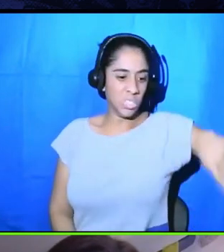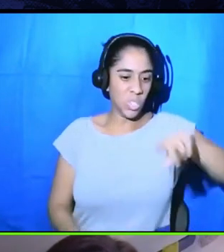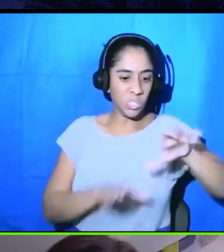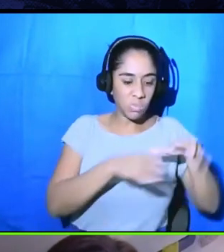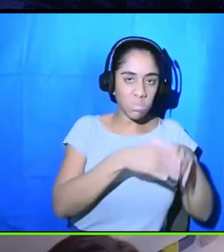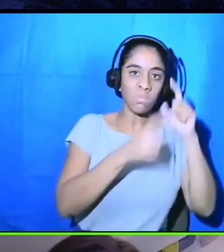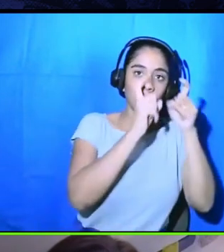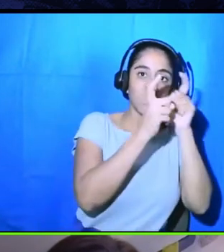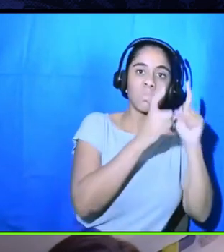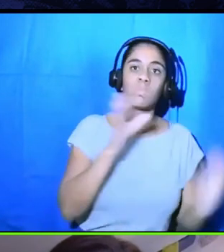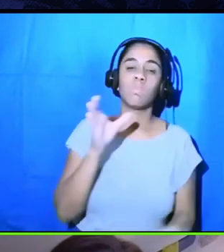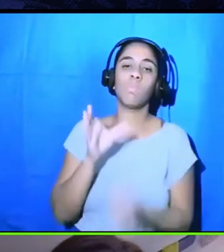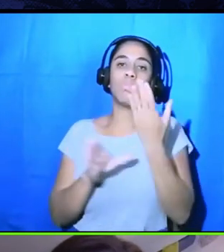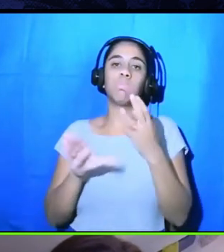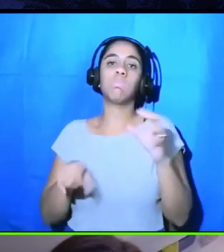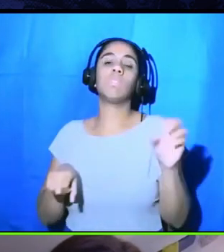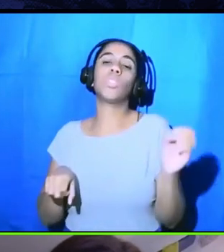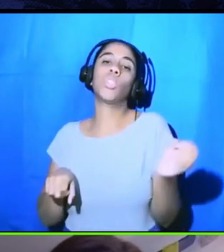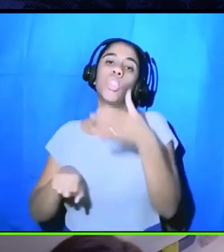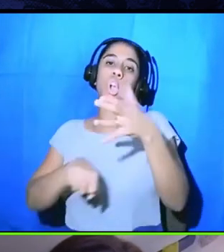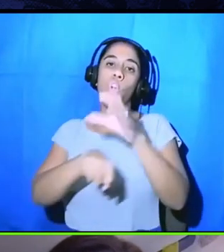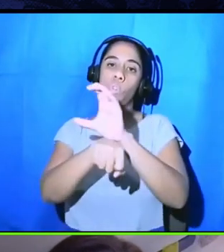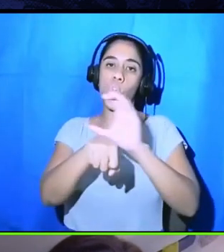porque no sé si estoy ocupando mucho tiempo